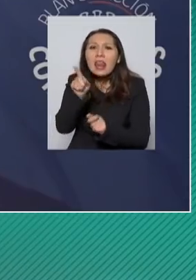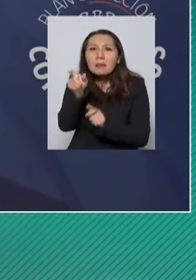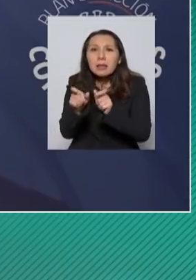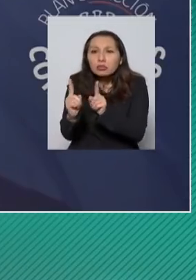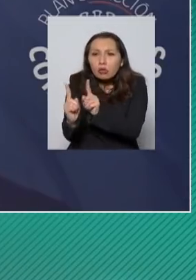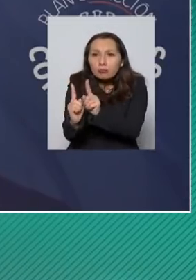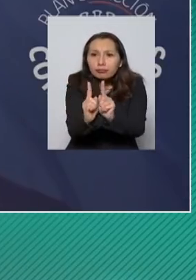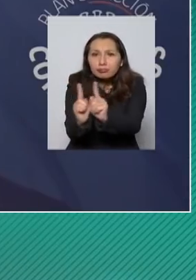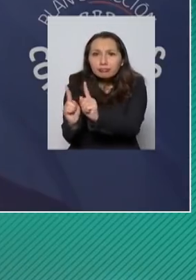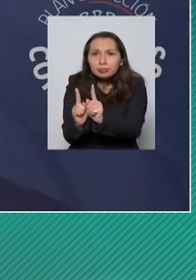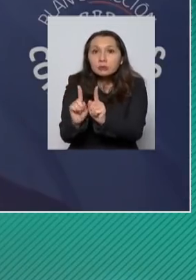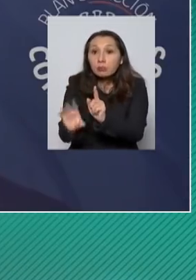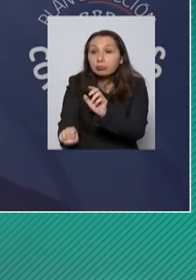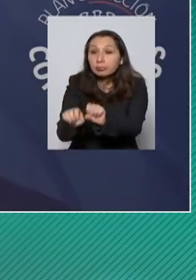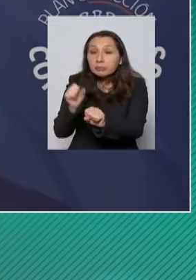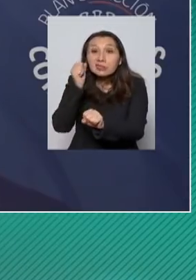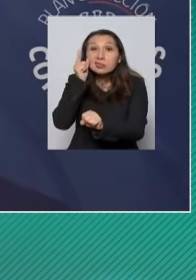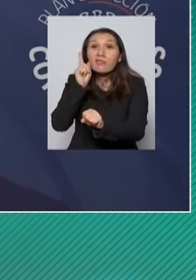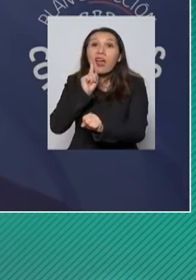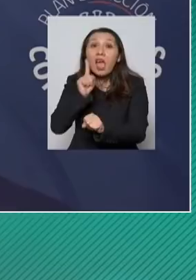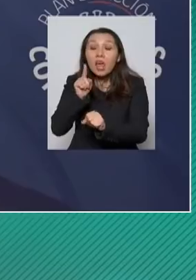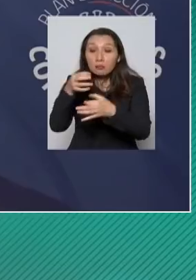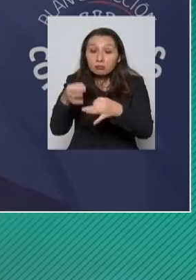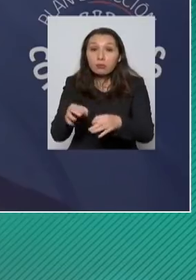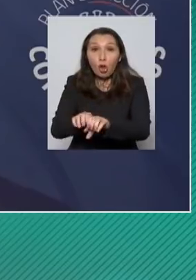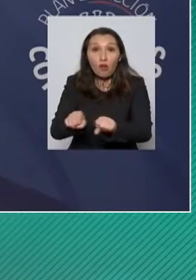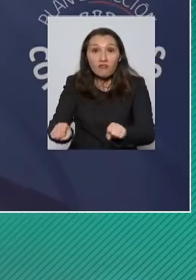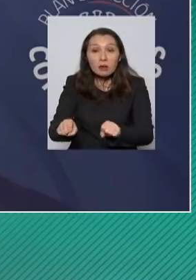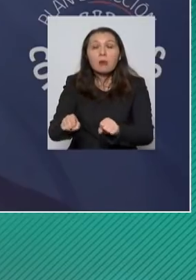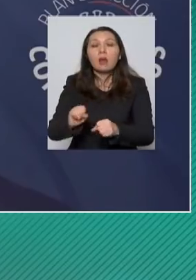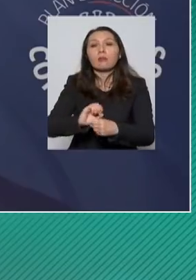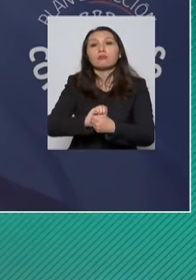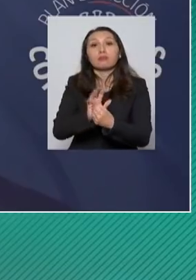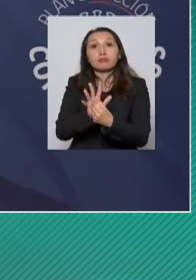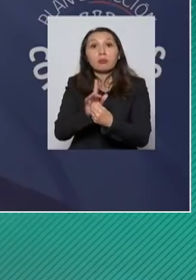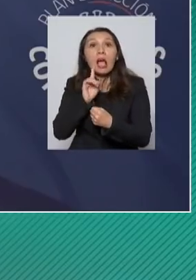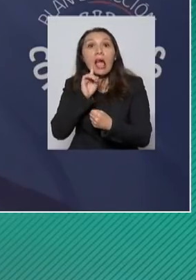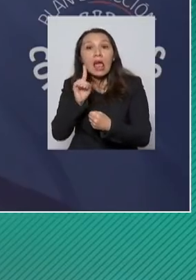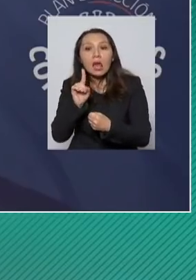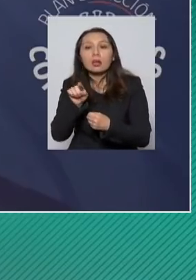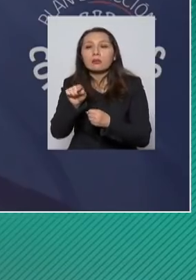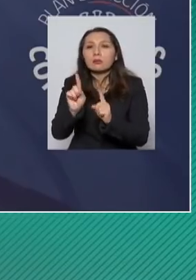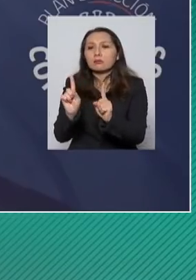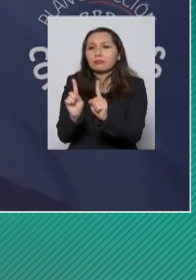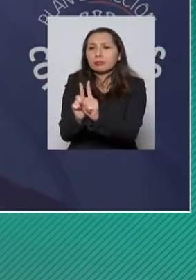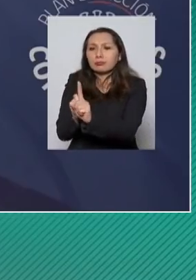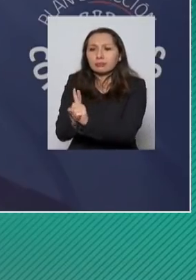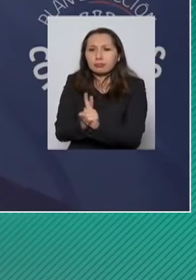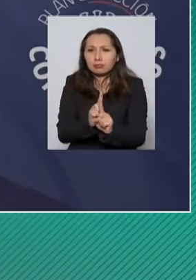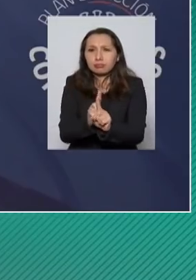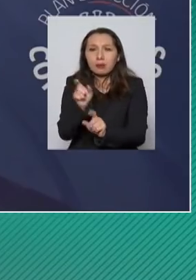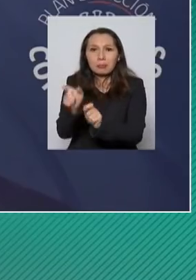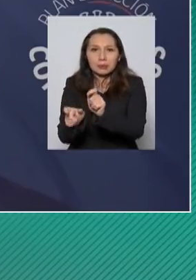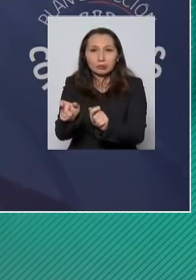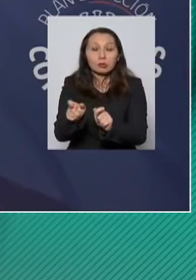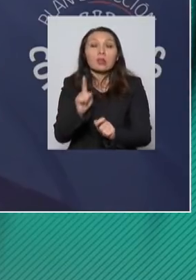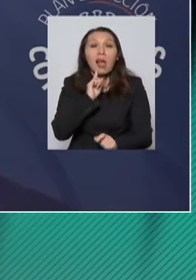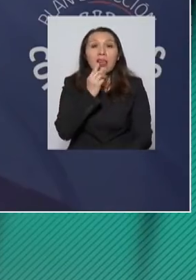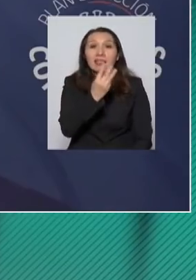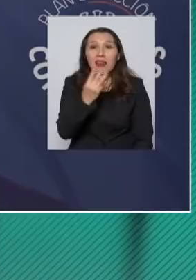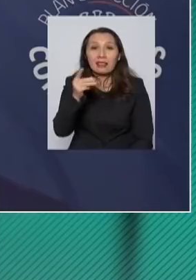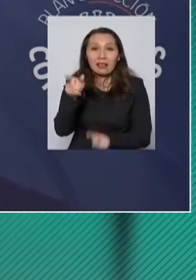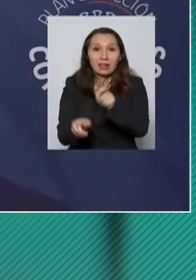Después de identificar cuáles son los casos confirmados, viene la confirmación de los contactos estrechos. Tenemos